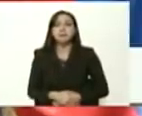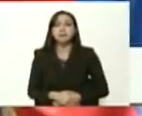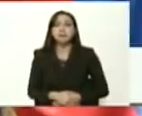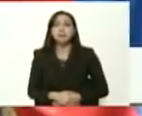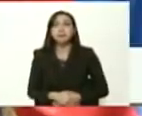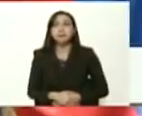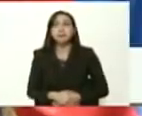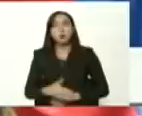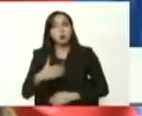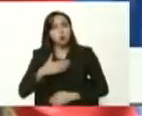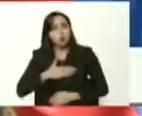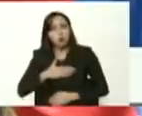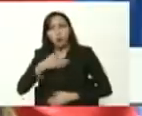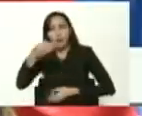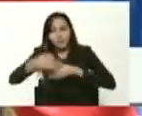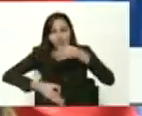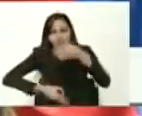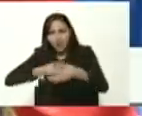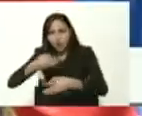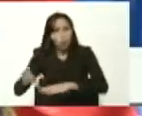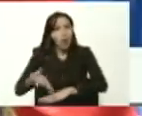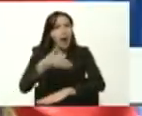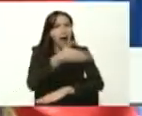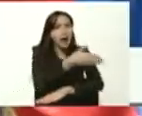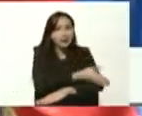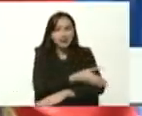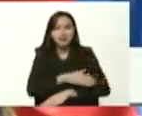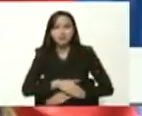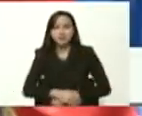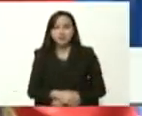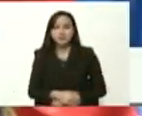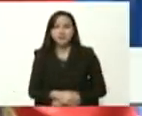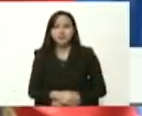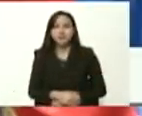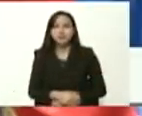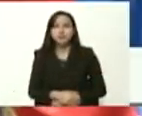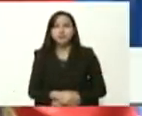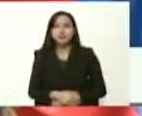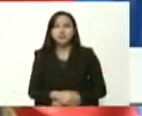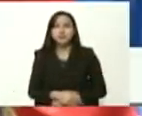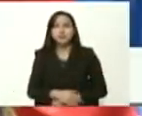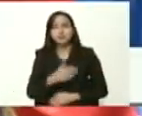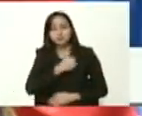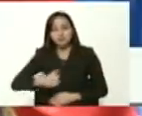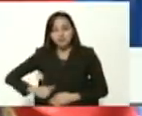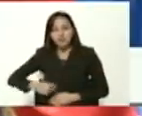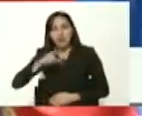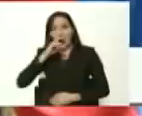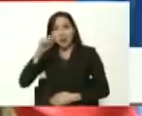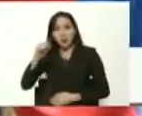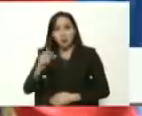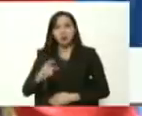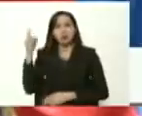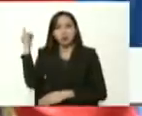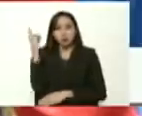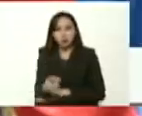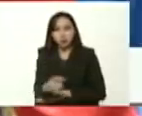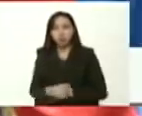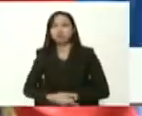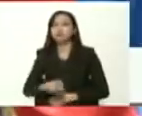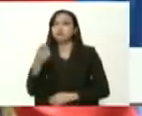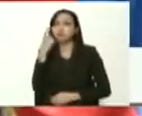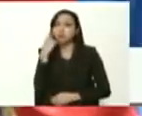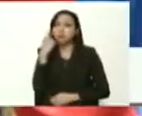venido describiendo, le llegase al ciudadano presidente de la República, Nicolás Maduro, tomando en